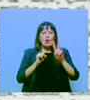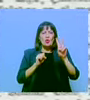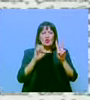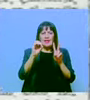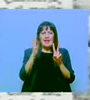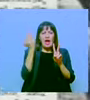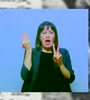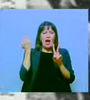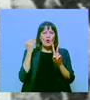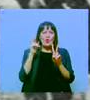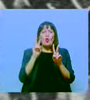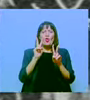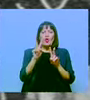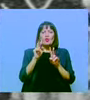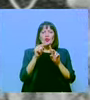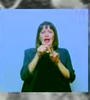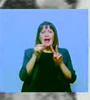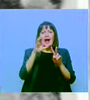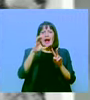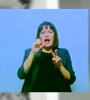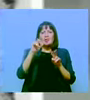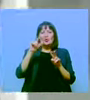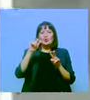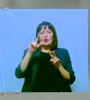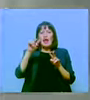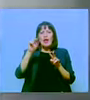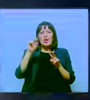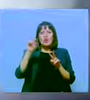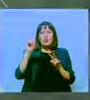2-0 con dos tantos de Carlos Solano.